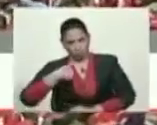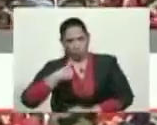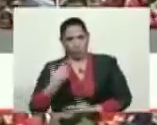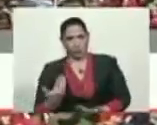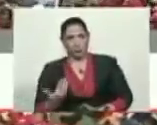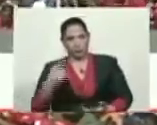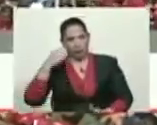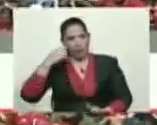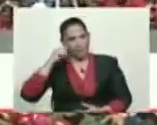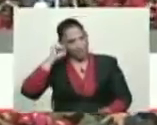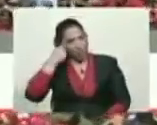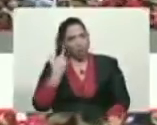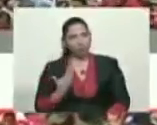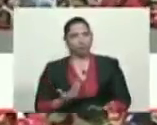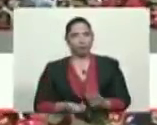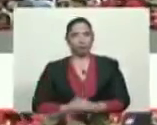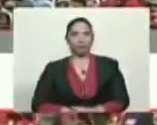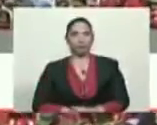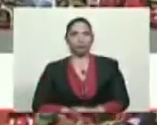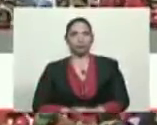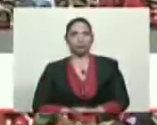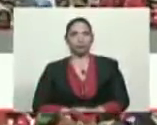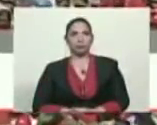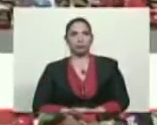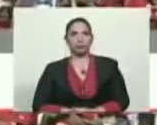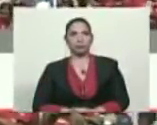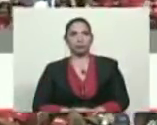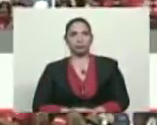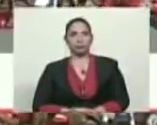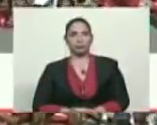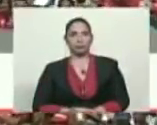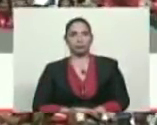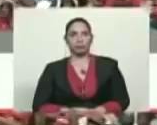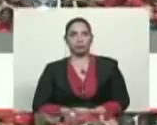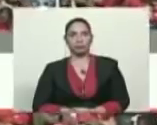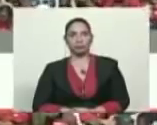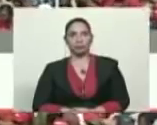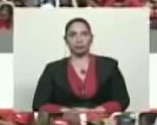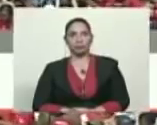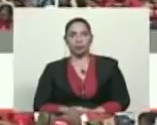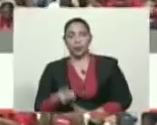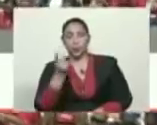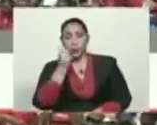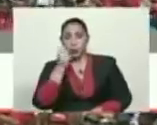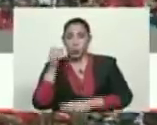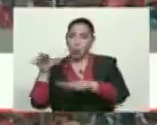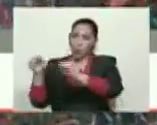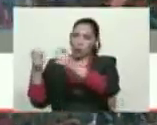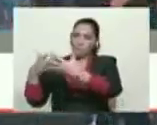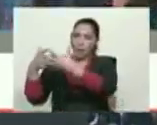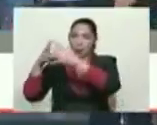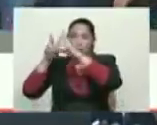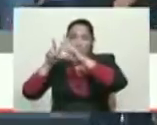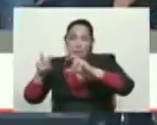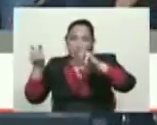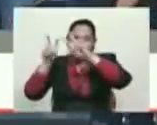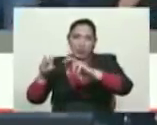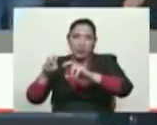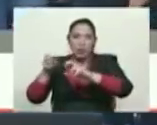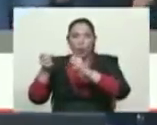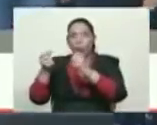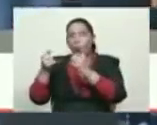a recomendar a los señores del imperio, revisen